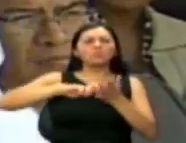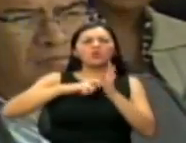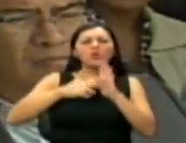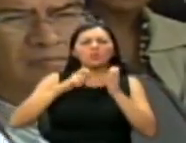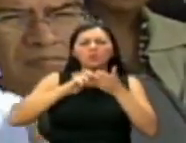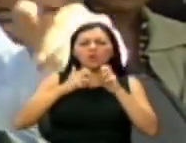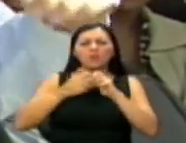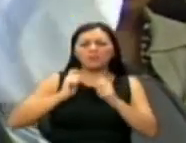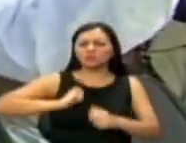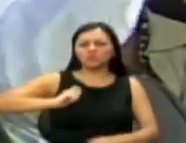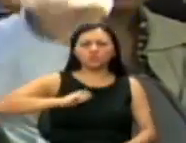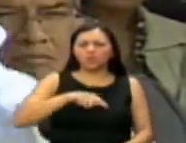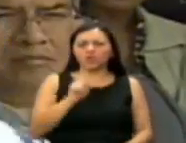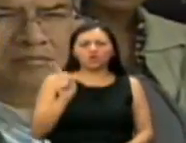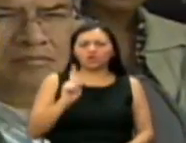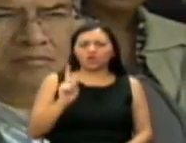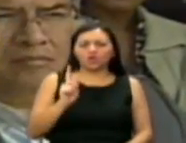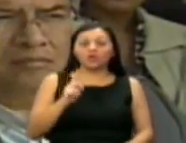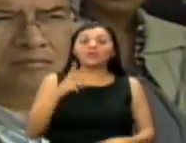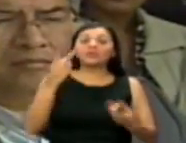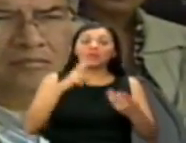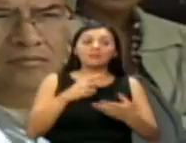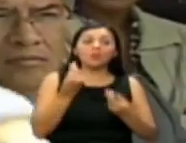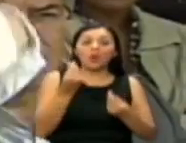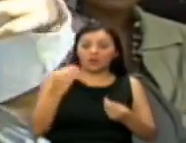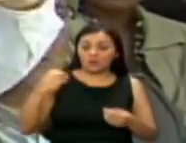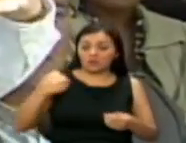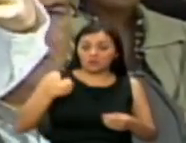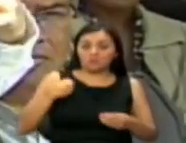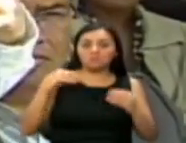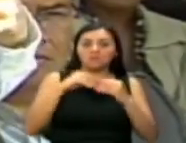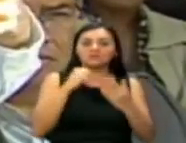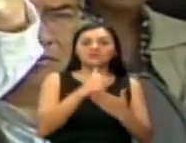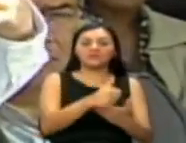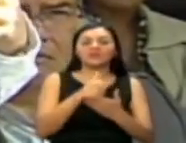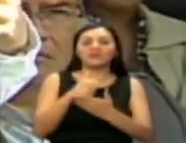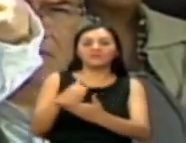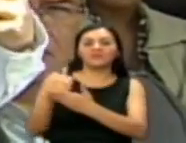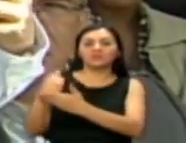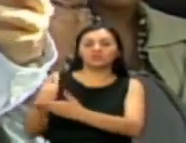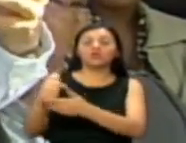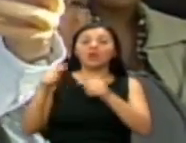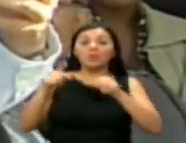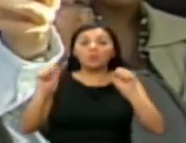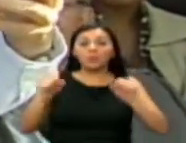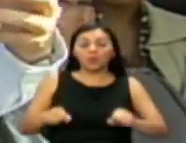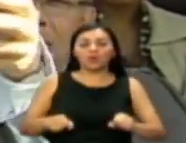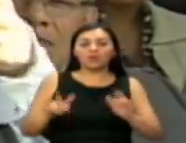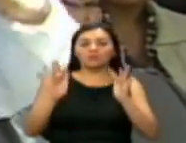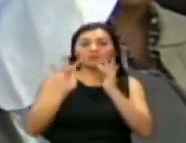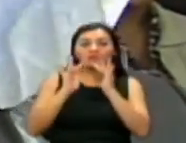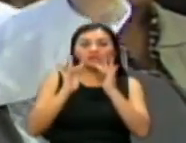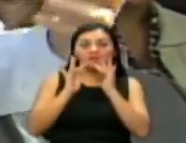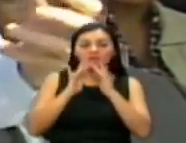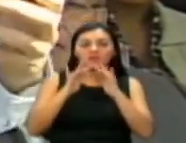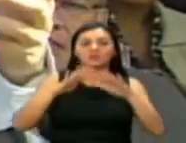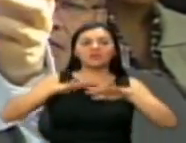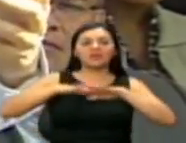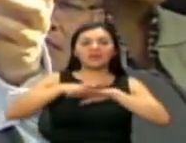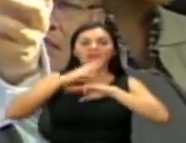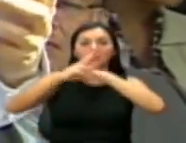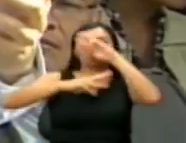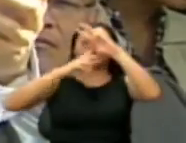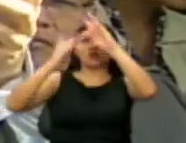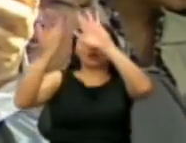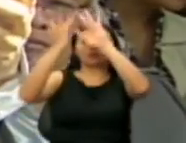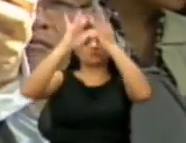reciben las autoridades, sino cuál es el costo-beneficio, ¿no? Y en este caso, también la posibilidad de tener contactos con redes mundiales que